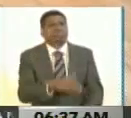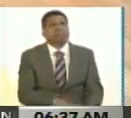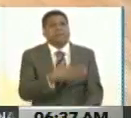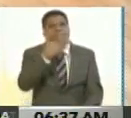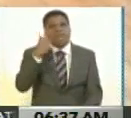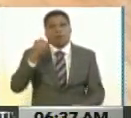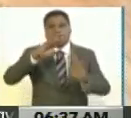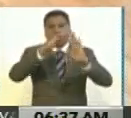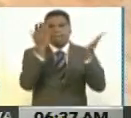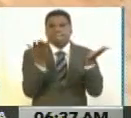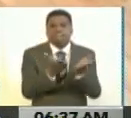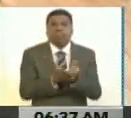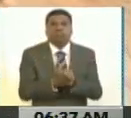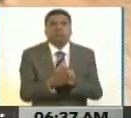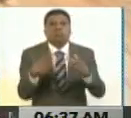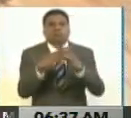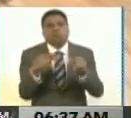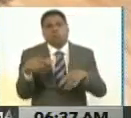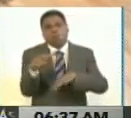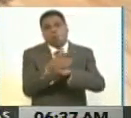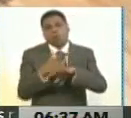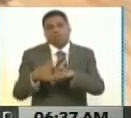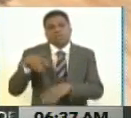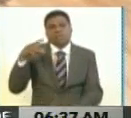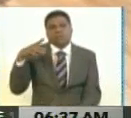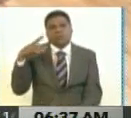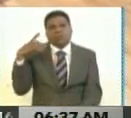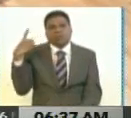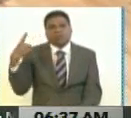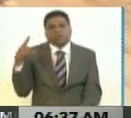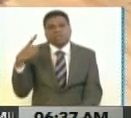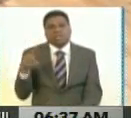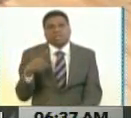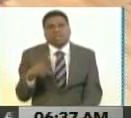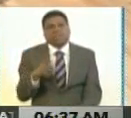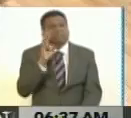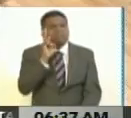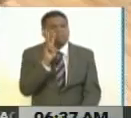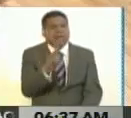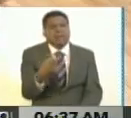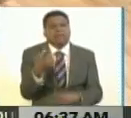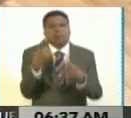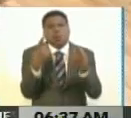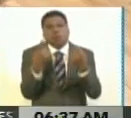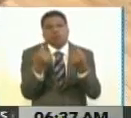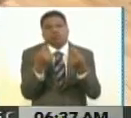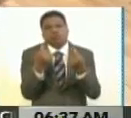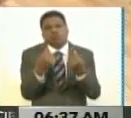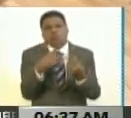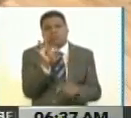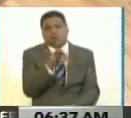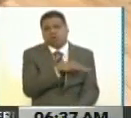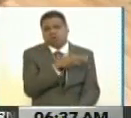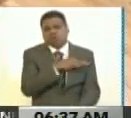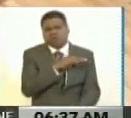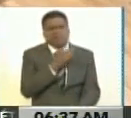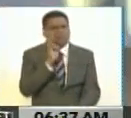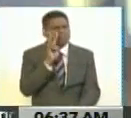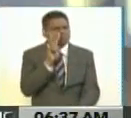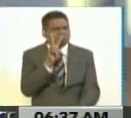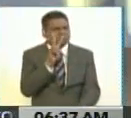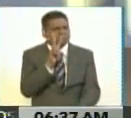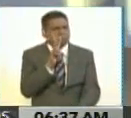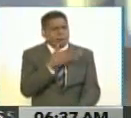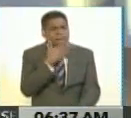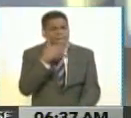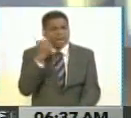los gobiernos de derecha, que encuentran un tejido tanto económico como social que ha mejorado mucho en